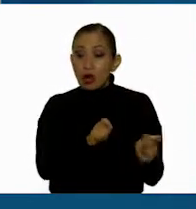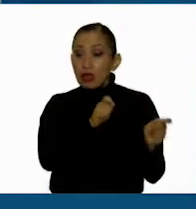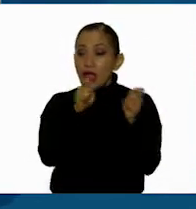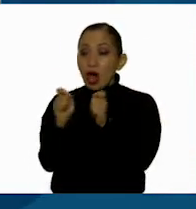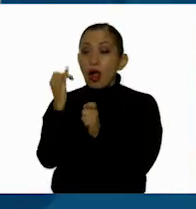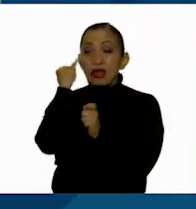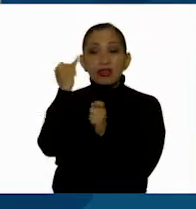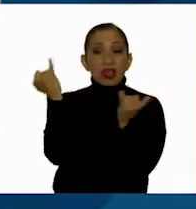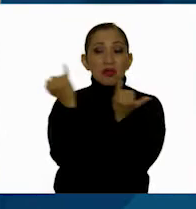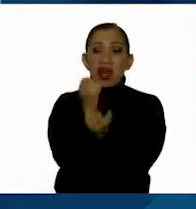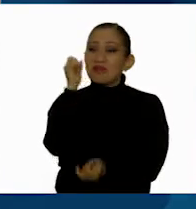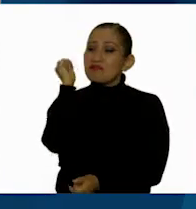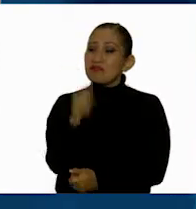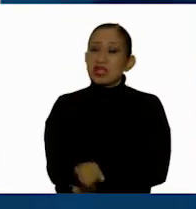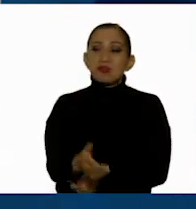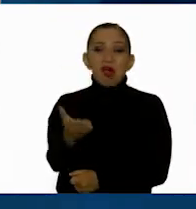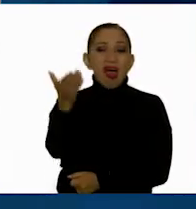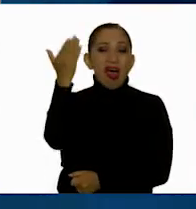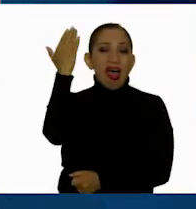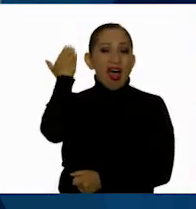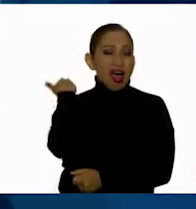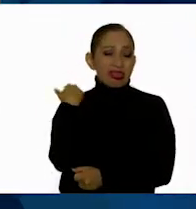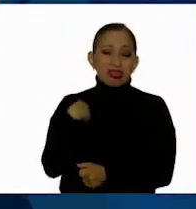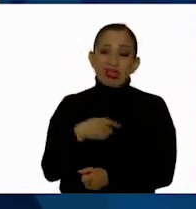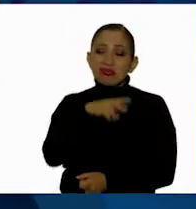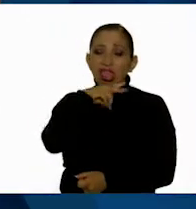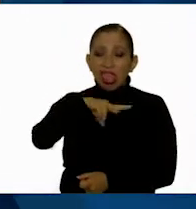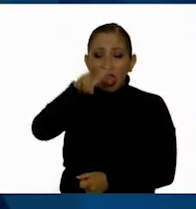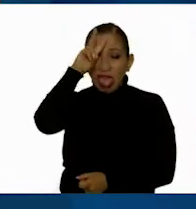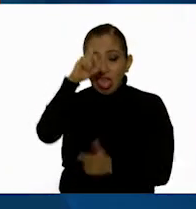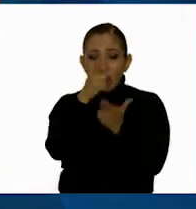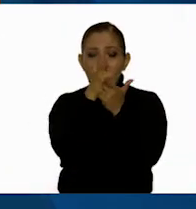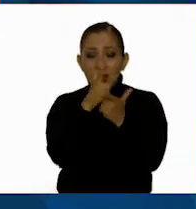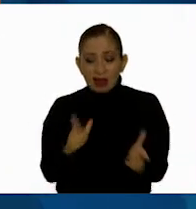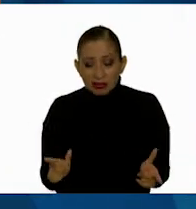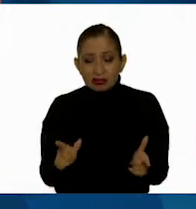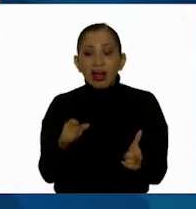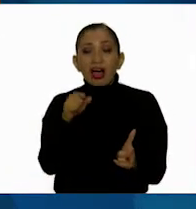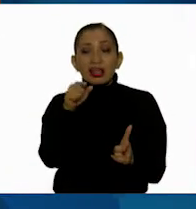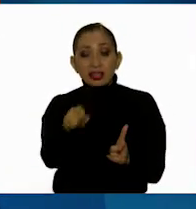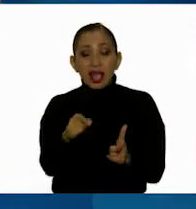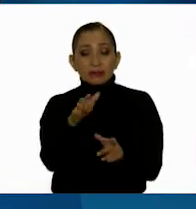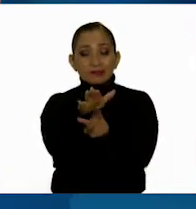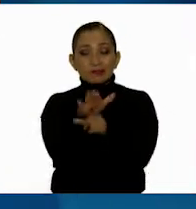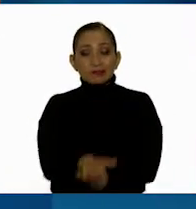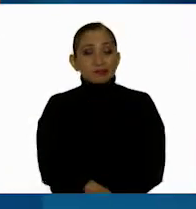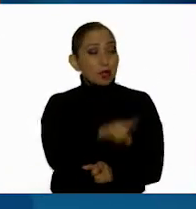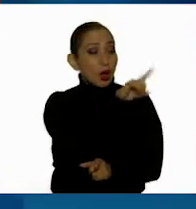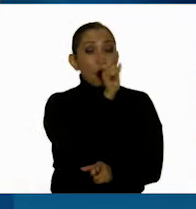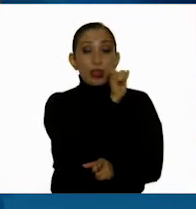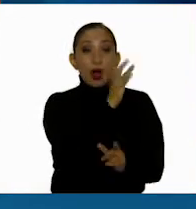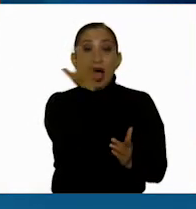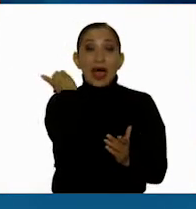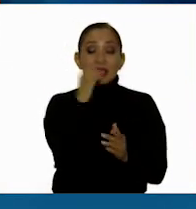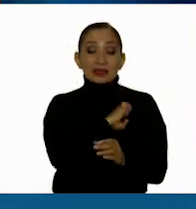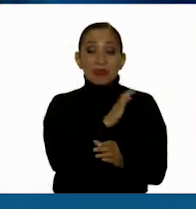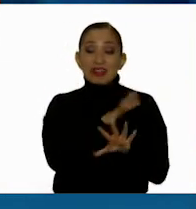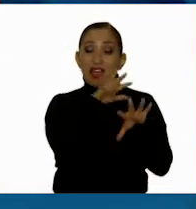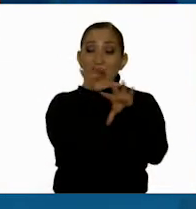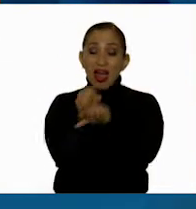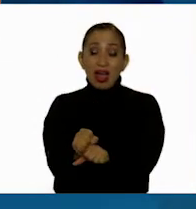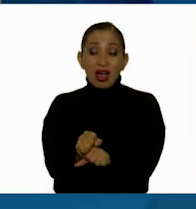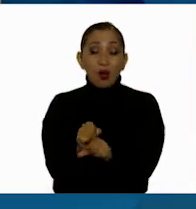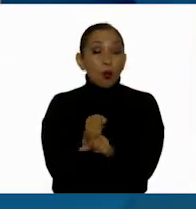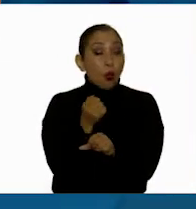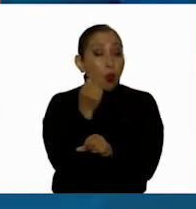indios en el mismo estado de civilización, libertad y felicidad a que los redujo la conquista, siendo lo más